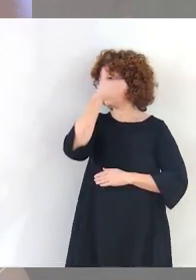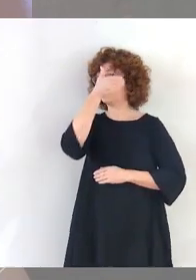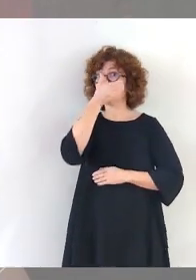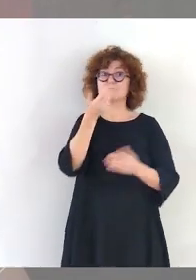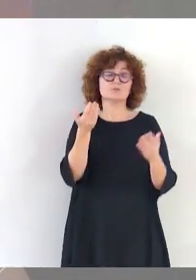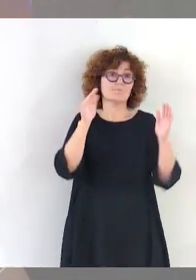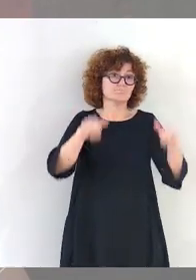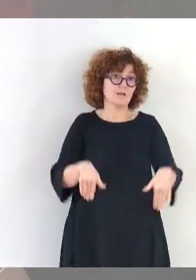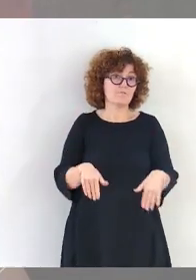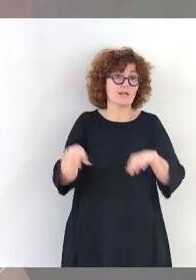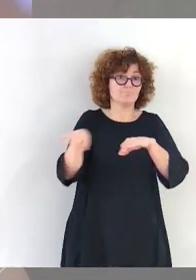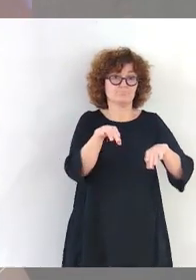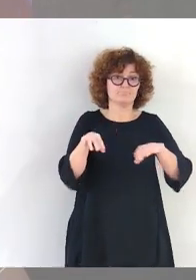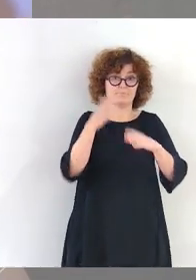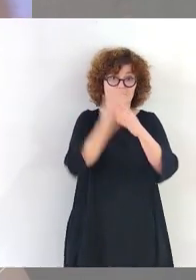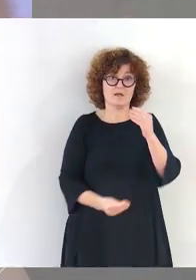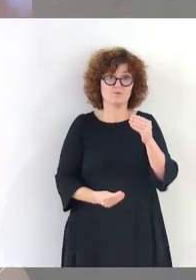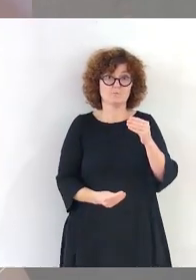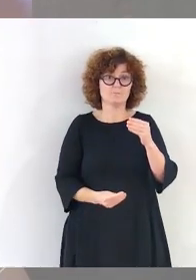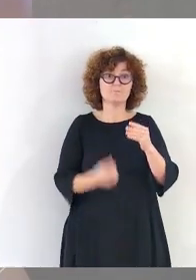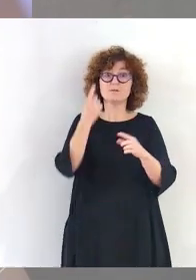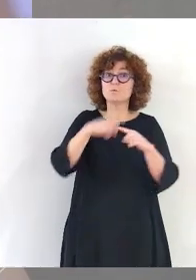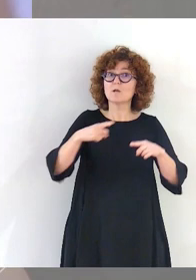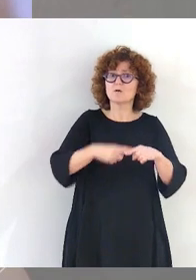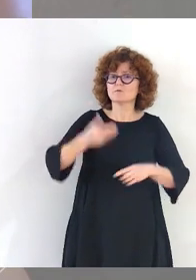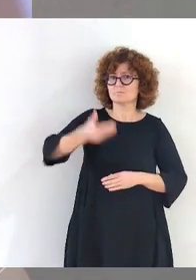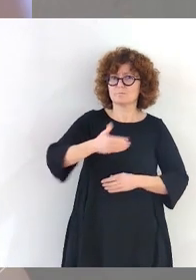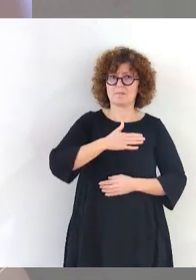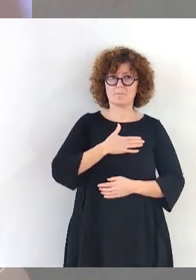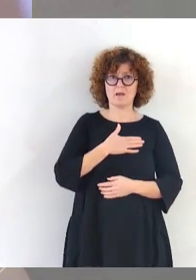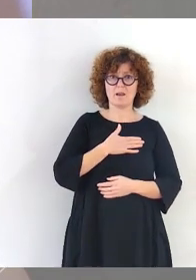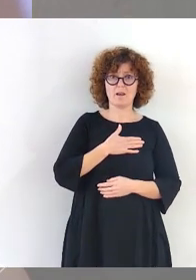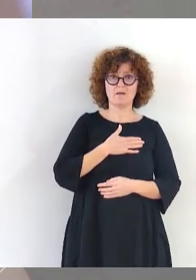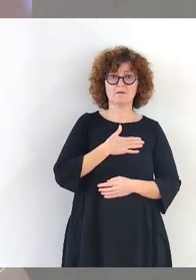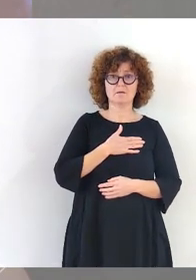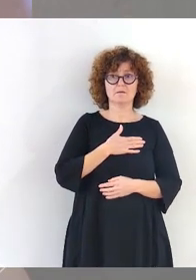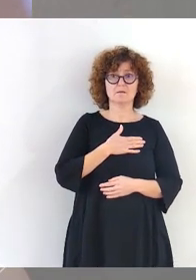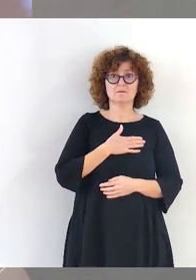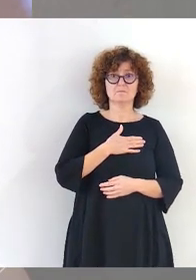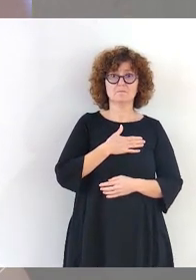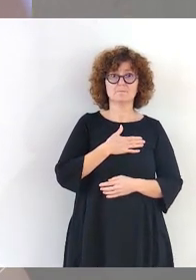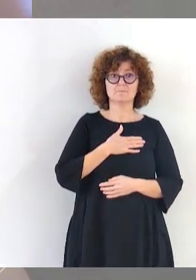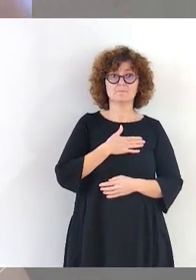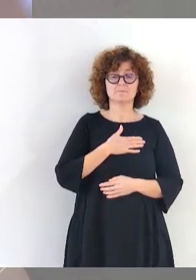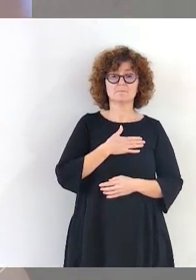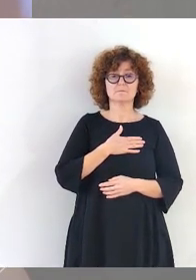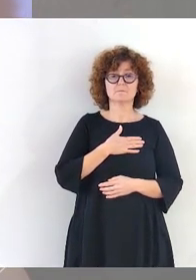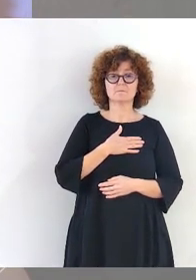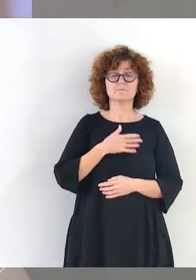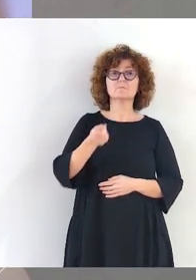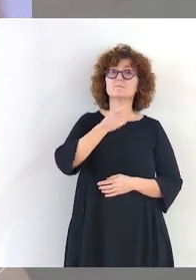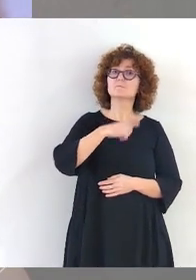ello y para mí hay una cosa esencial Y es que de nuevo estamos eh estamos siendo cada vez más